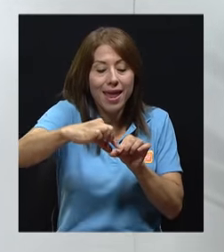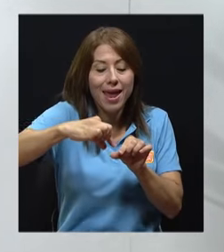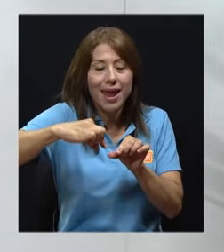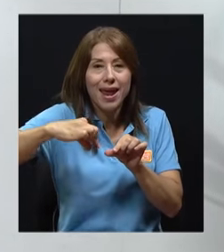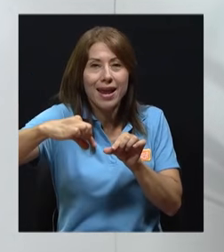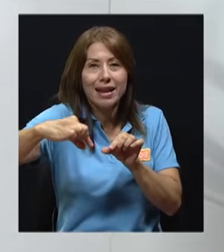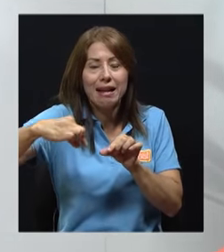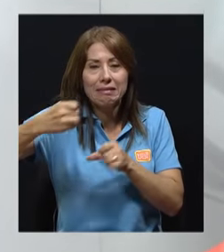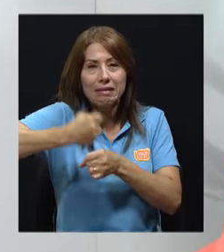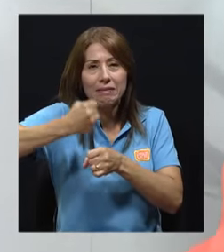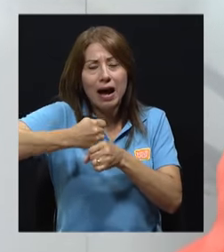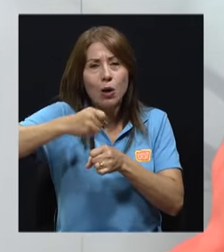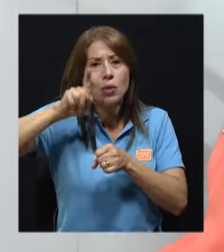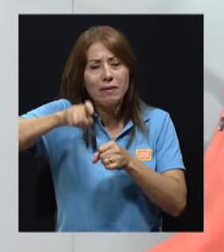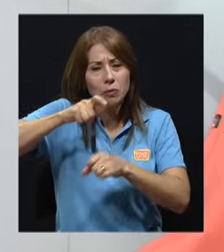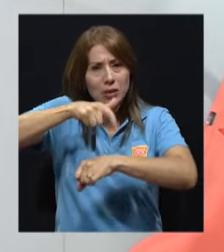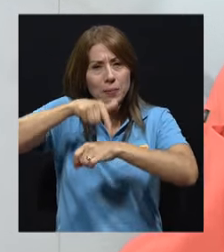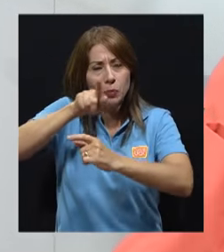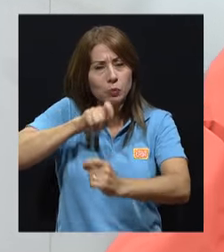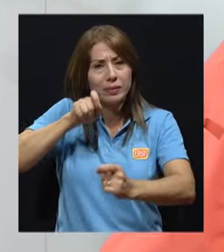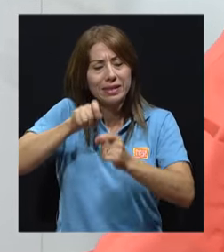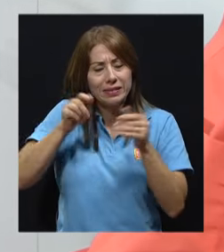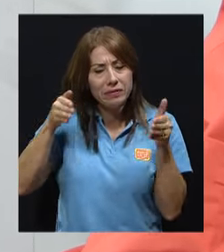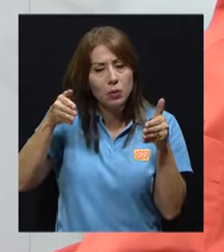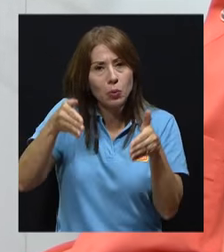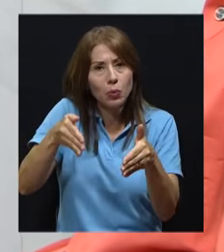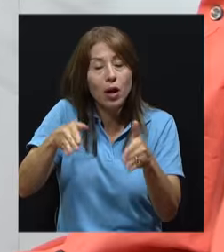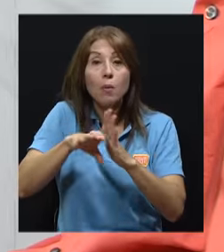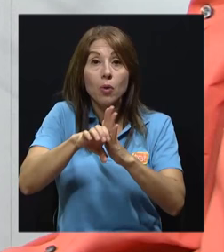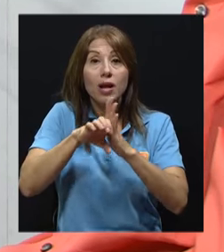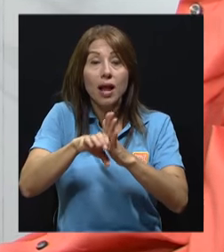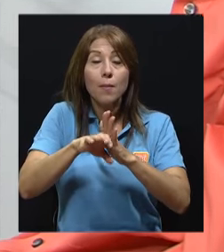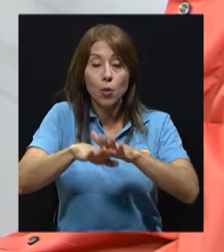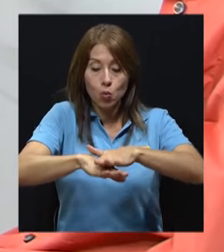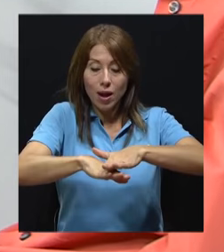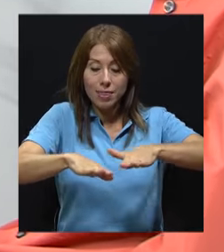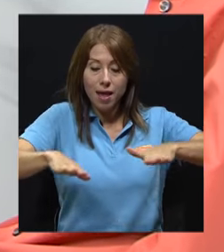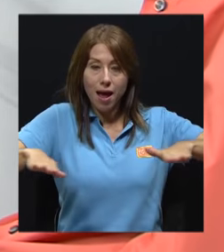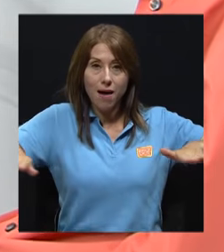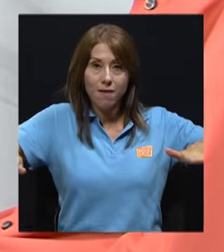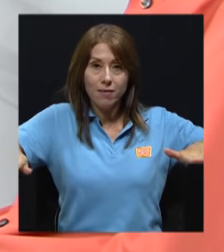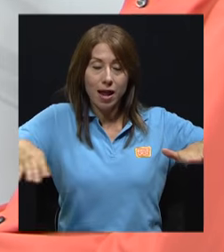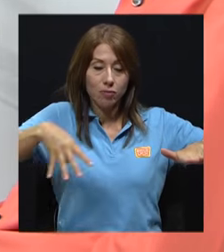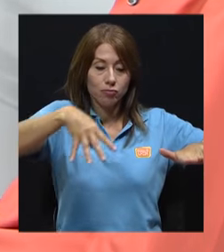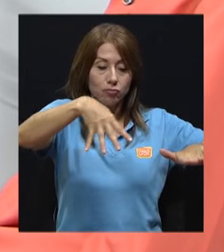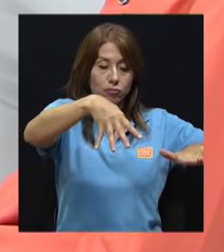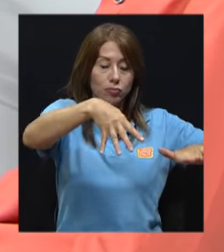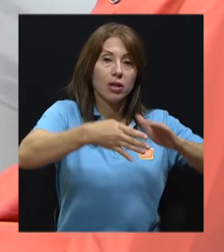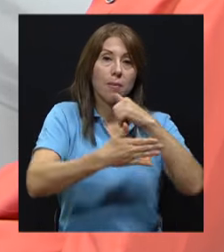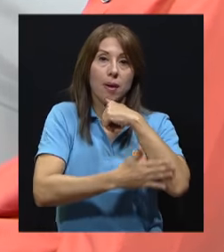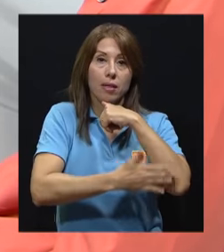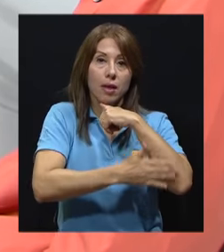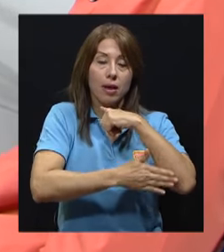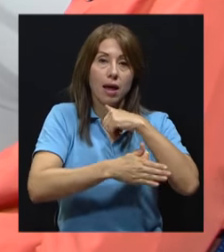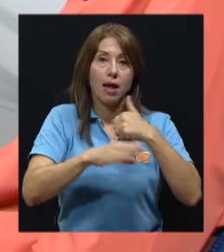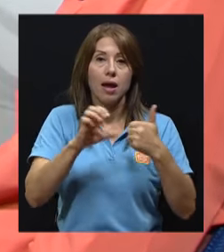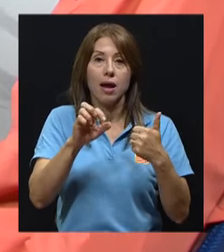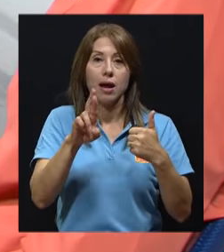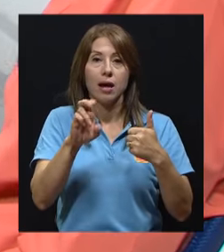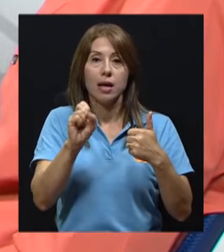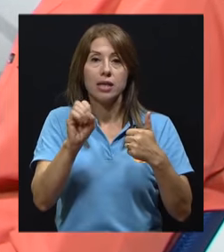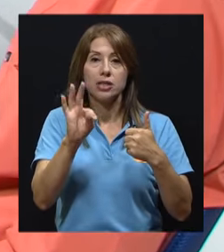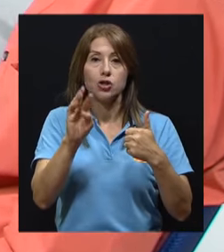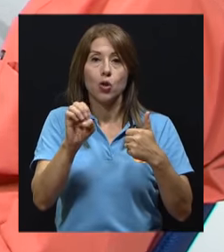específico no todas las reglas de un de una tabla de Cristóbal o de bálsamo que